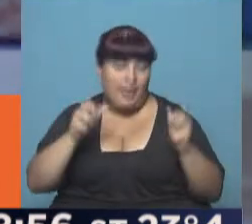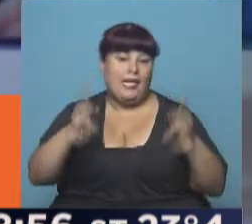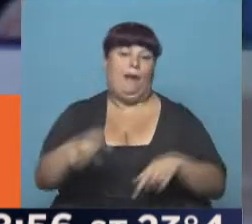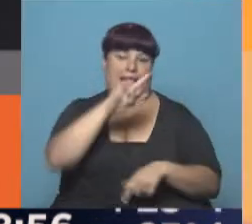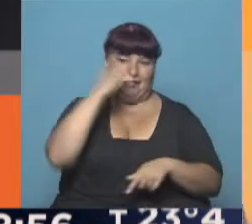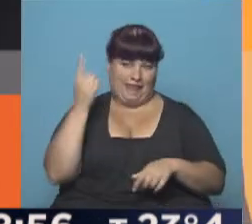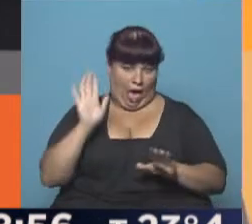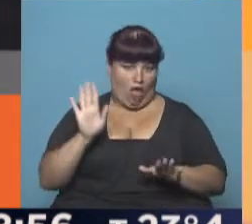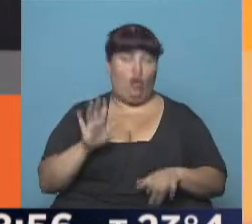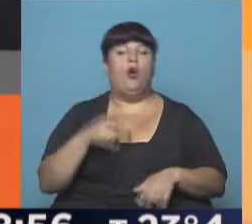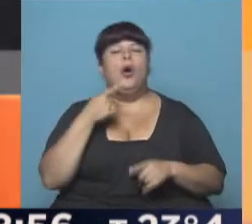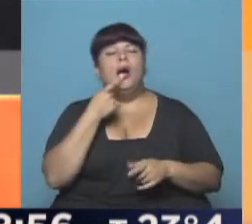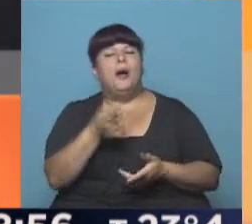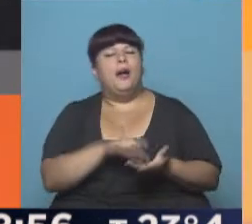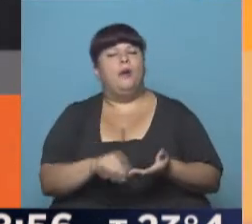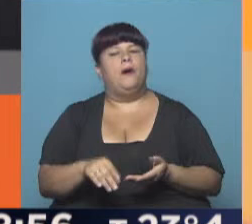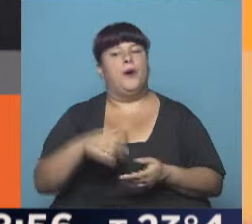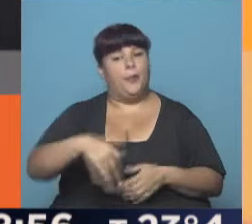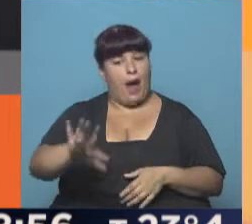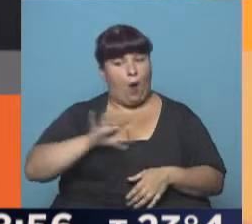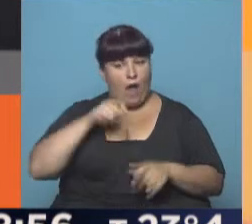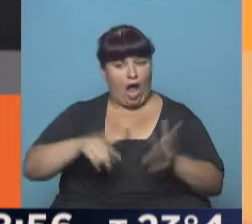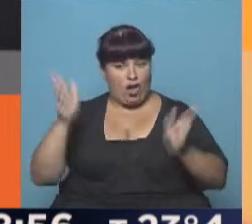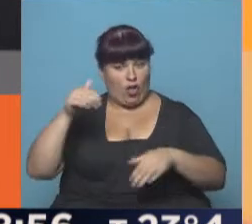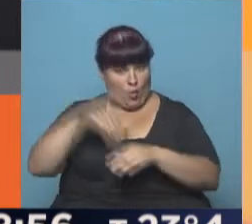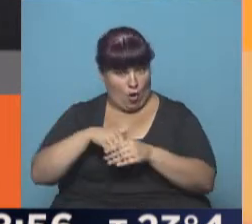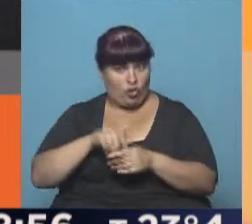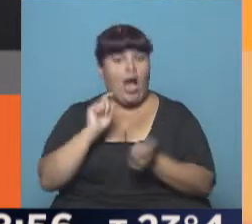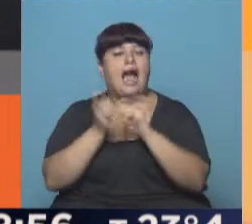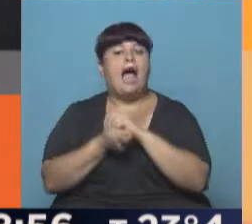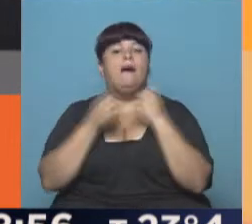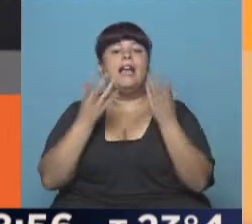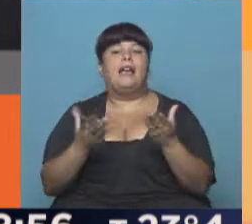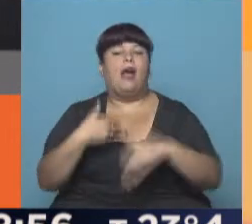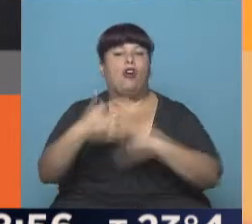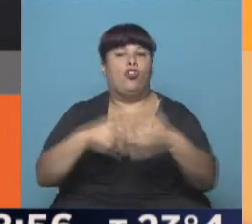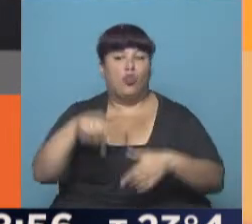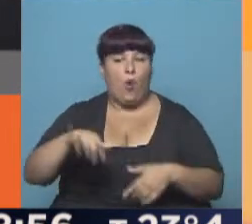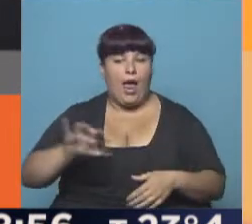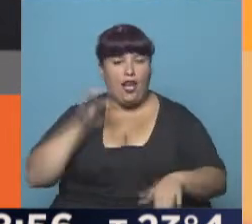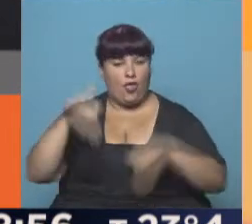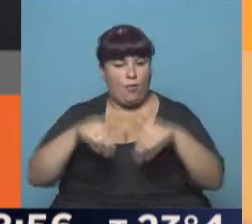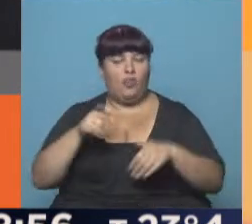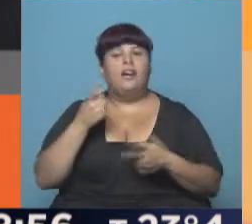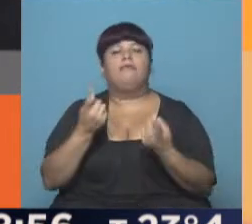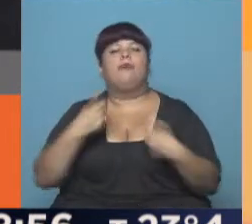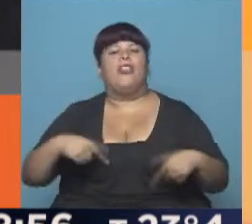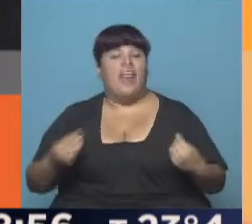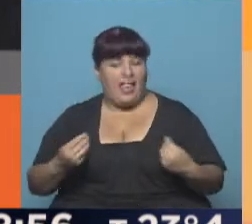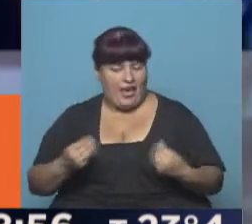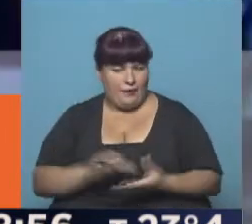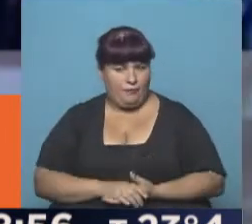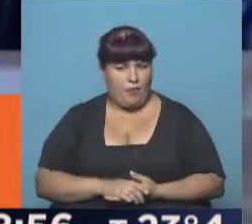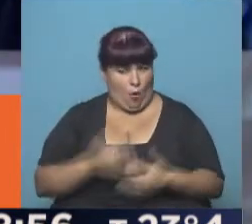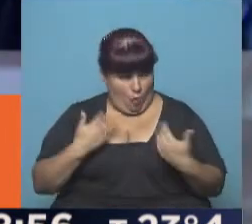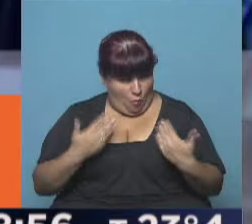Estado Nacional. Diputado, se viene un año electoral. Cambiemos cómo va a avanzar en este año electoral. ¿Qué necesita? ¿Está